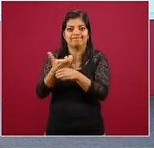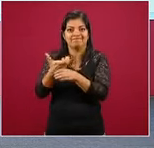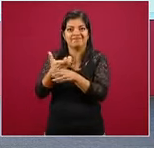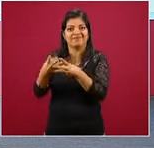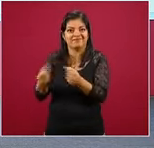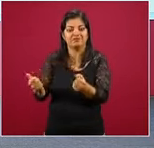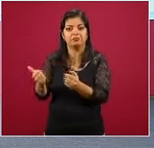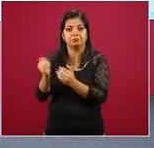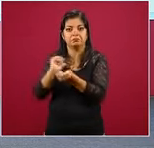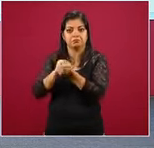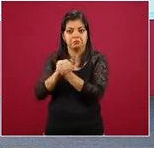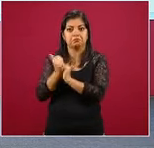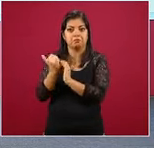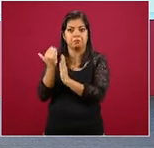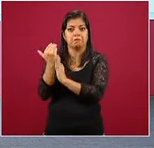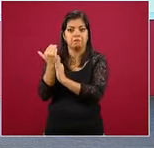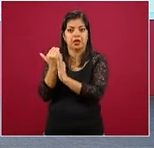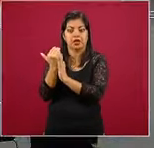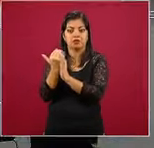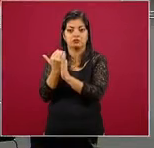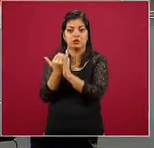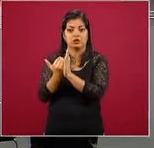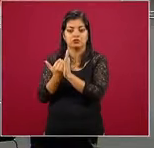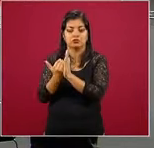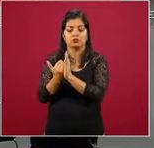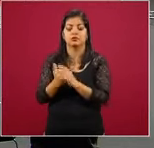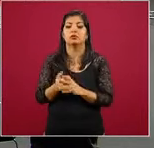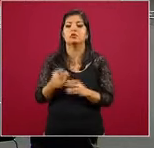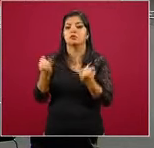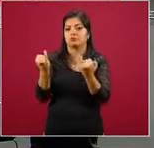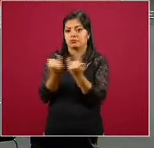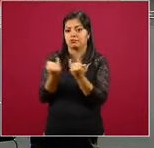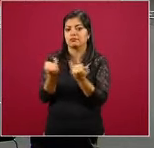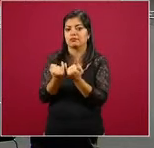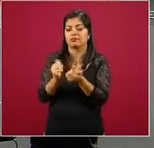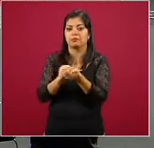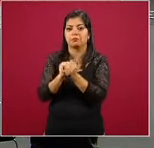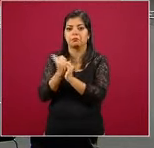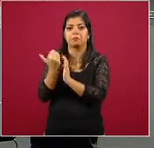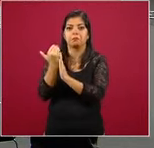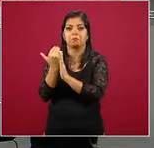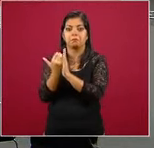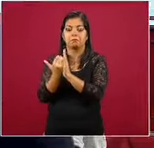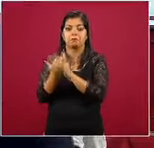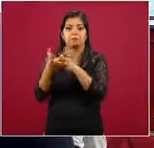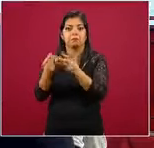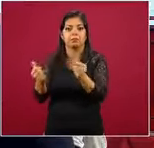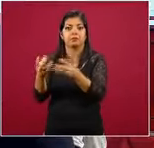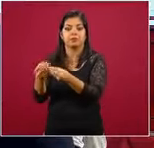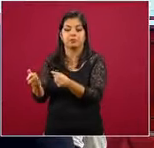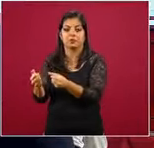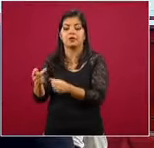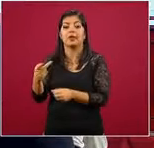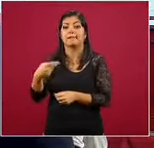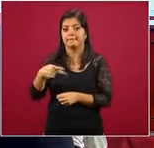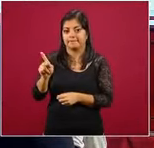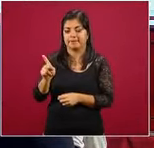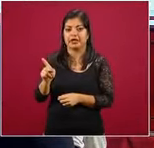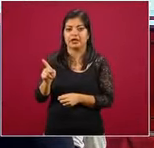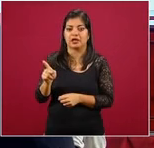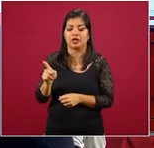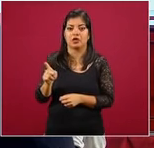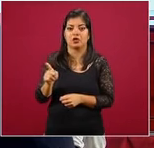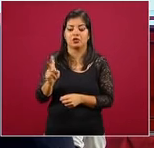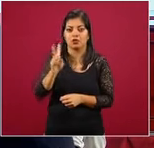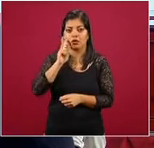también disminuyeron los casos confirmados, también disminuyeron los recuperados, pero a seguido, si vemos